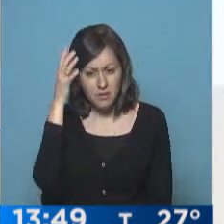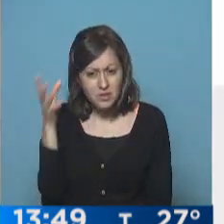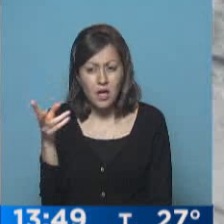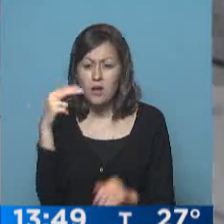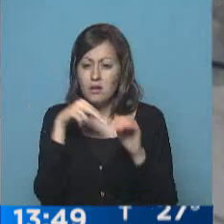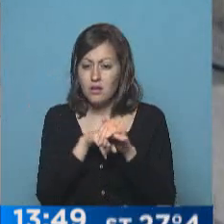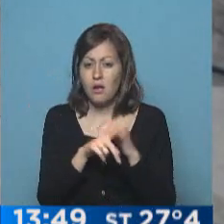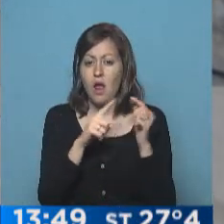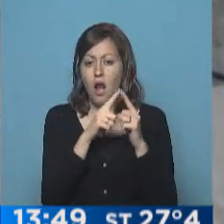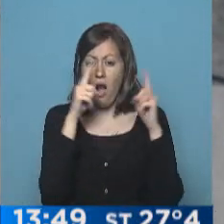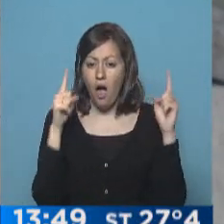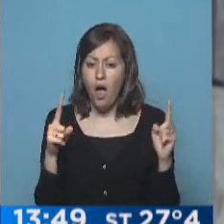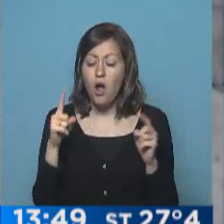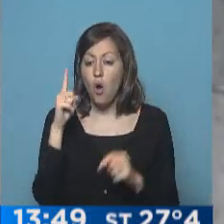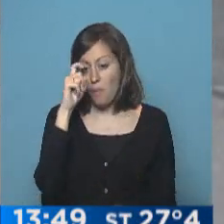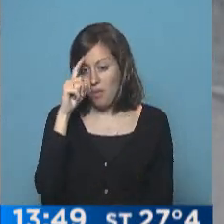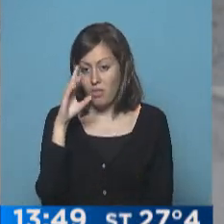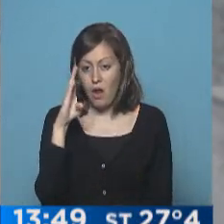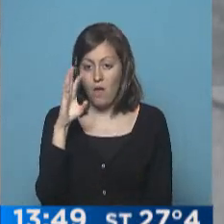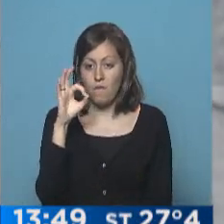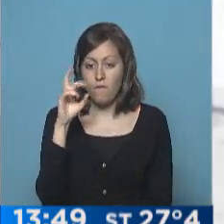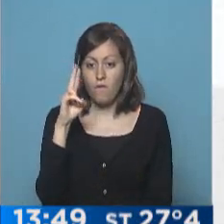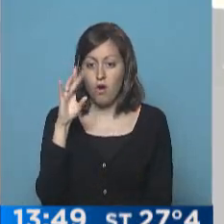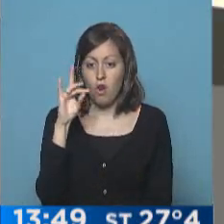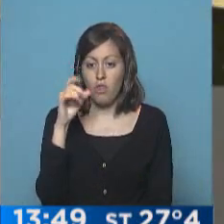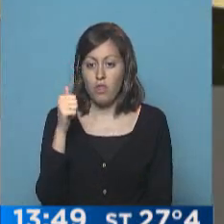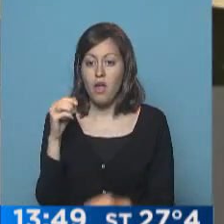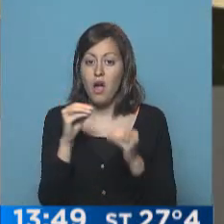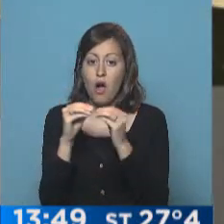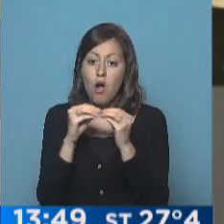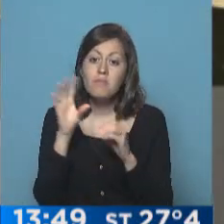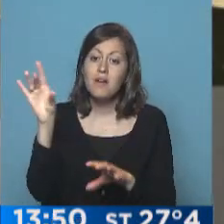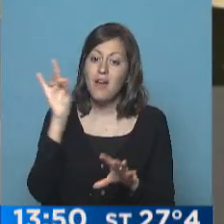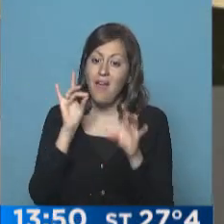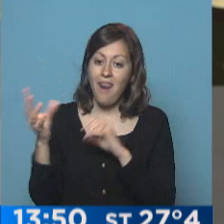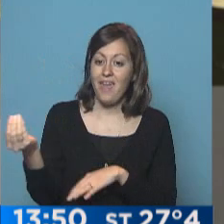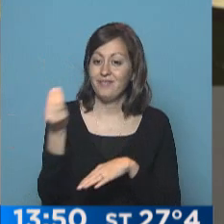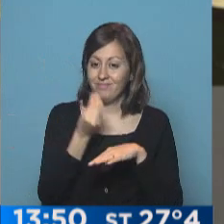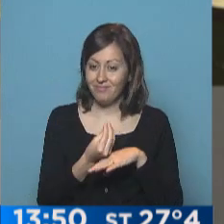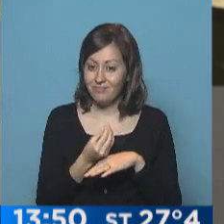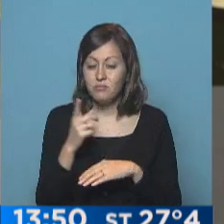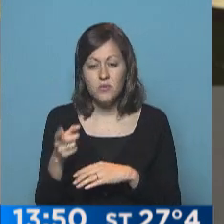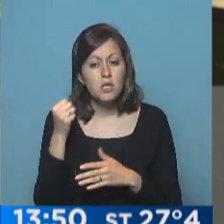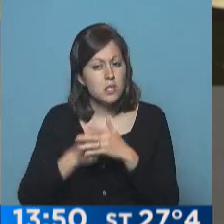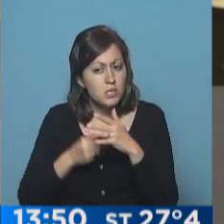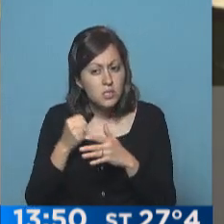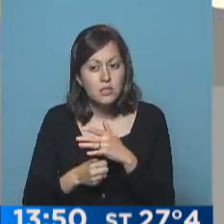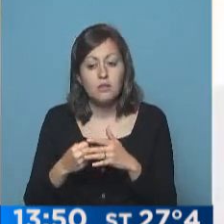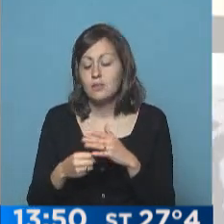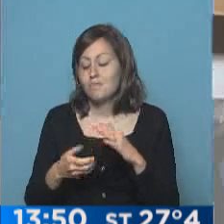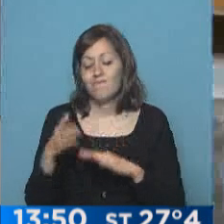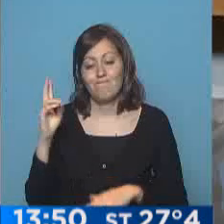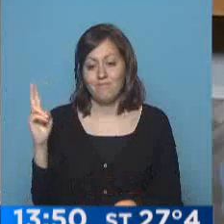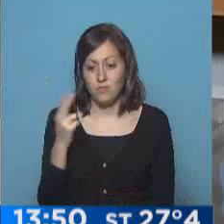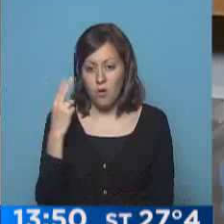prolongadas en el hospital borda sus compañeros lo eligieron delegado su lucha le costó la vida Matías